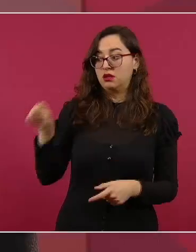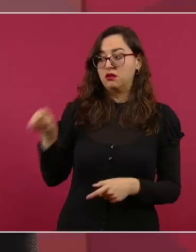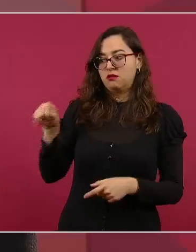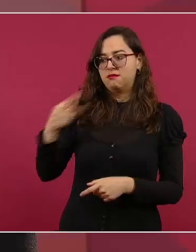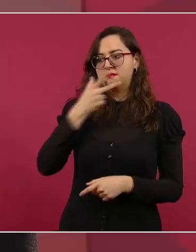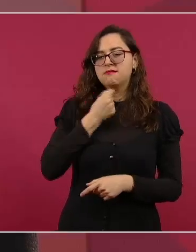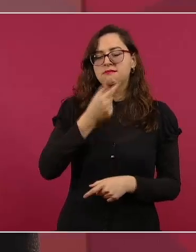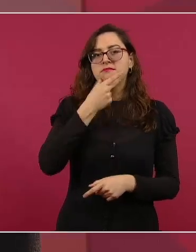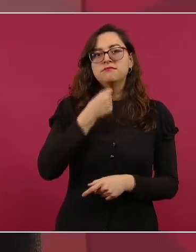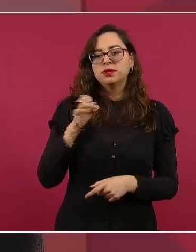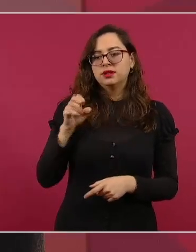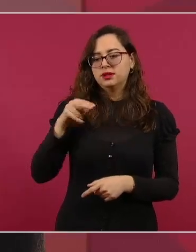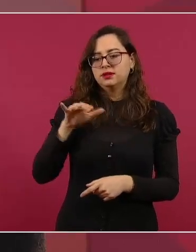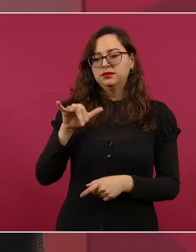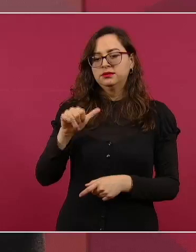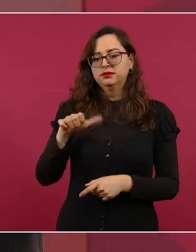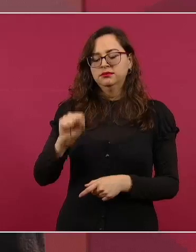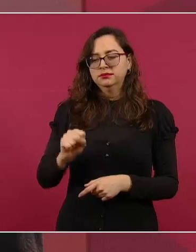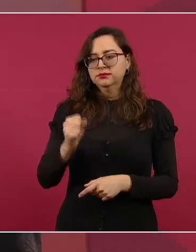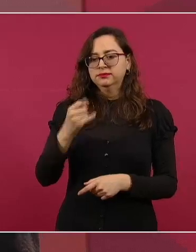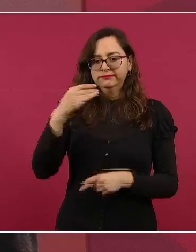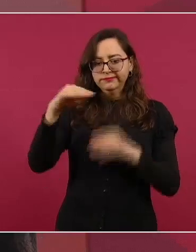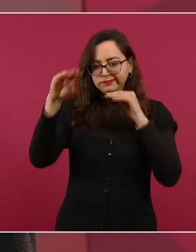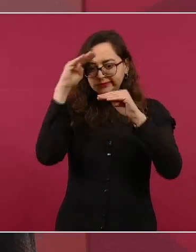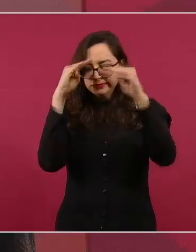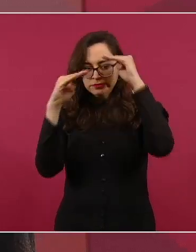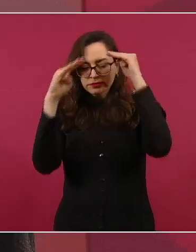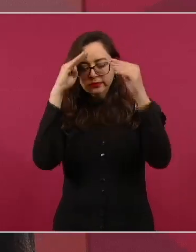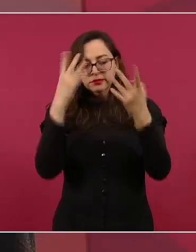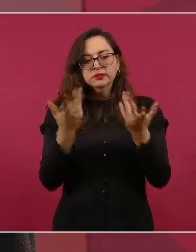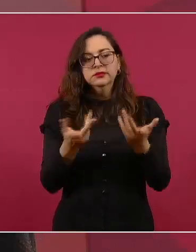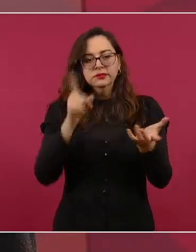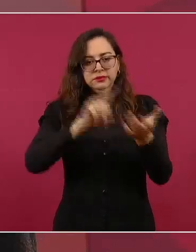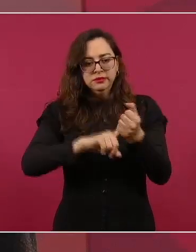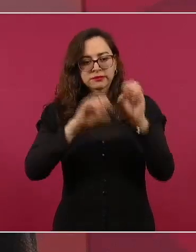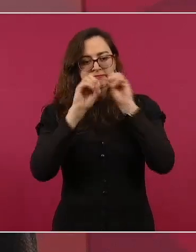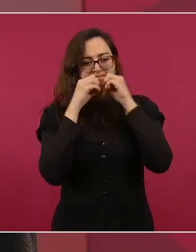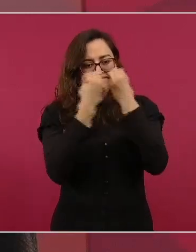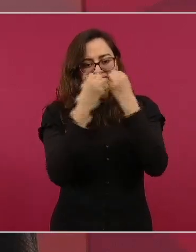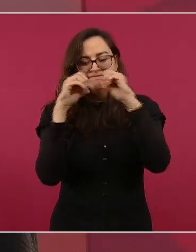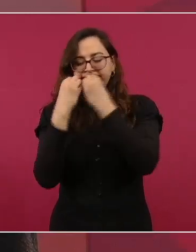que se democraticen todos estos procedimientos